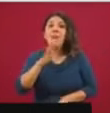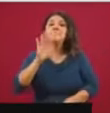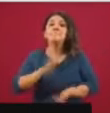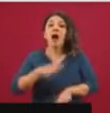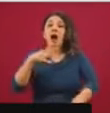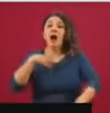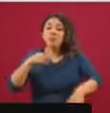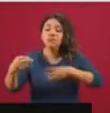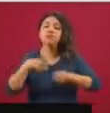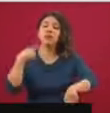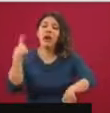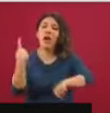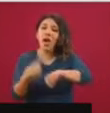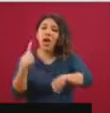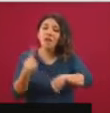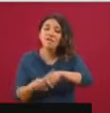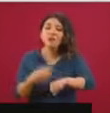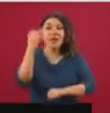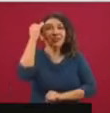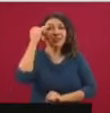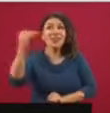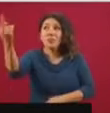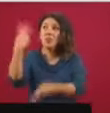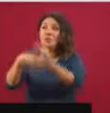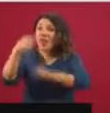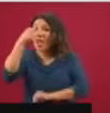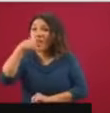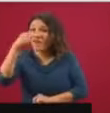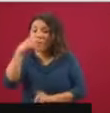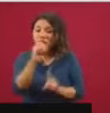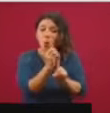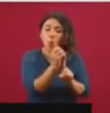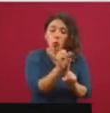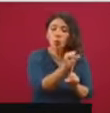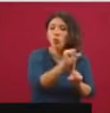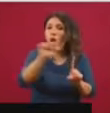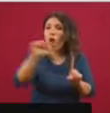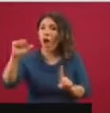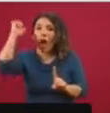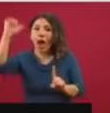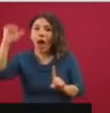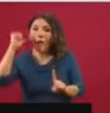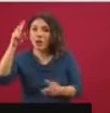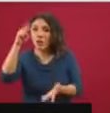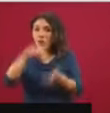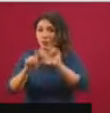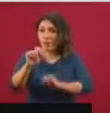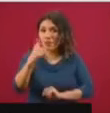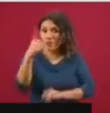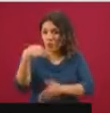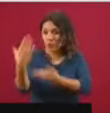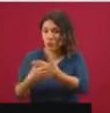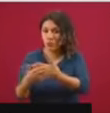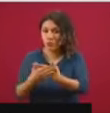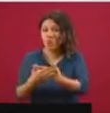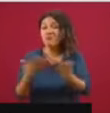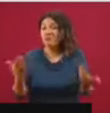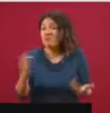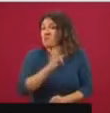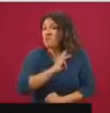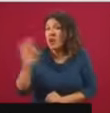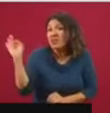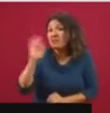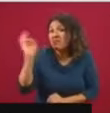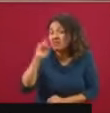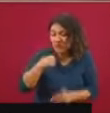o estación de influenza de octubre a abril de 2021 y que muy probablemente es una